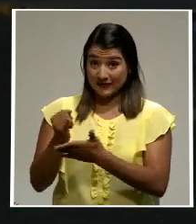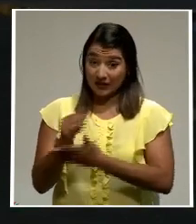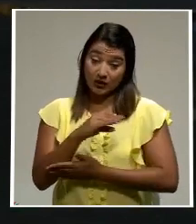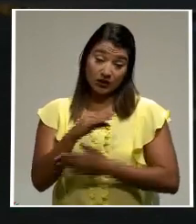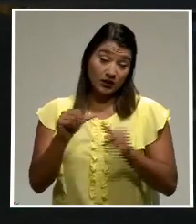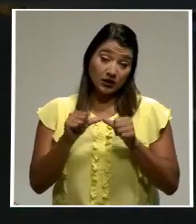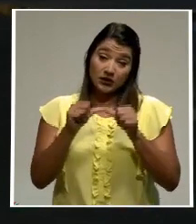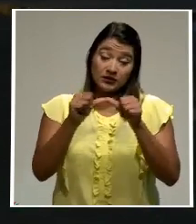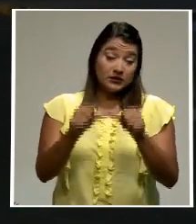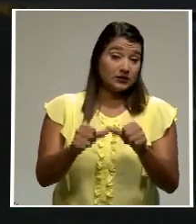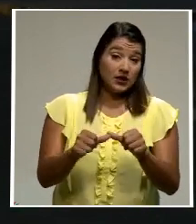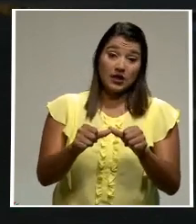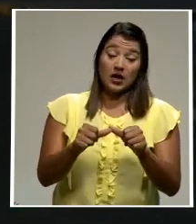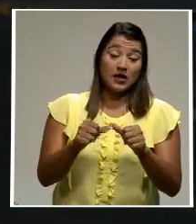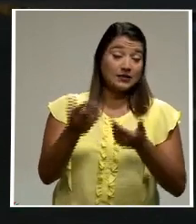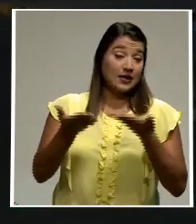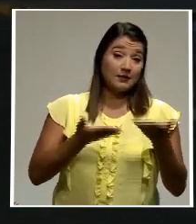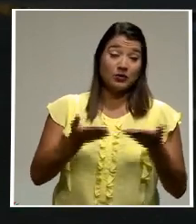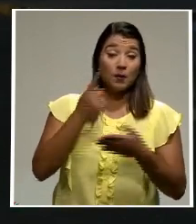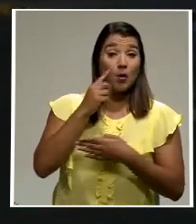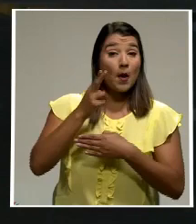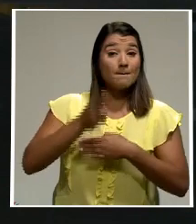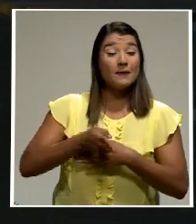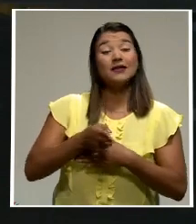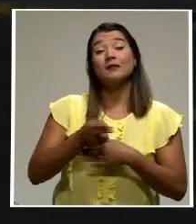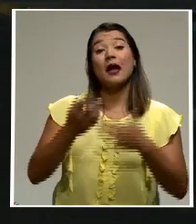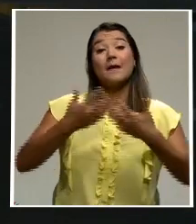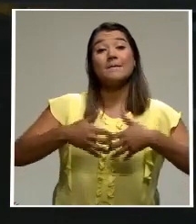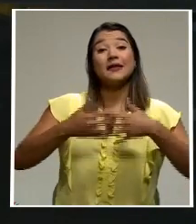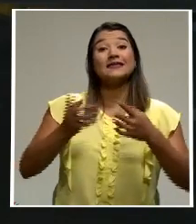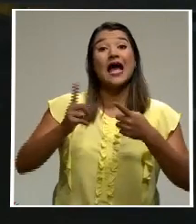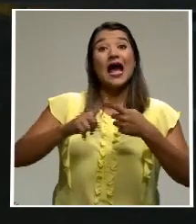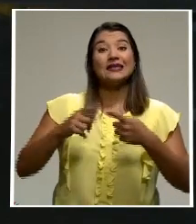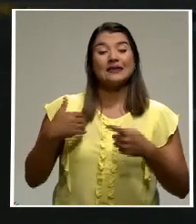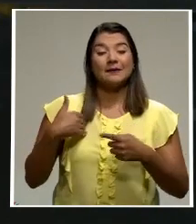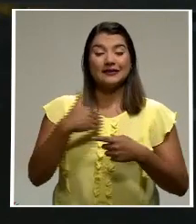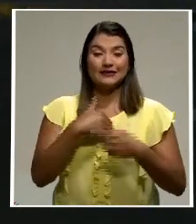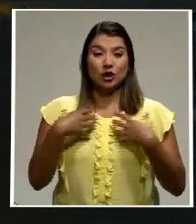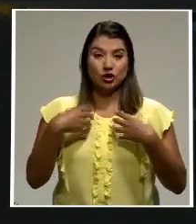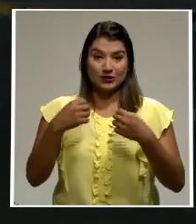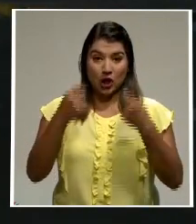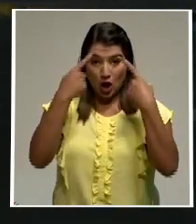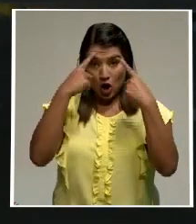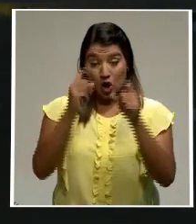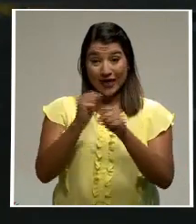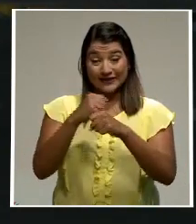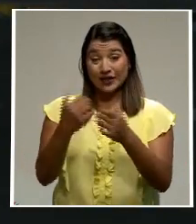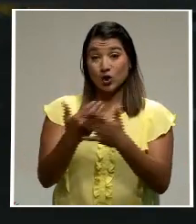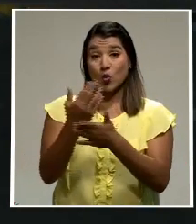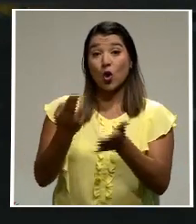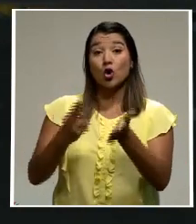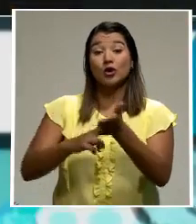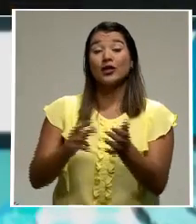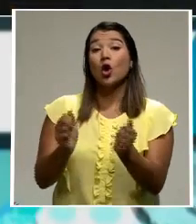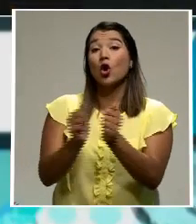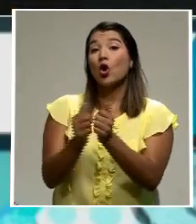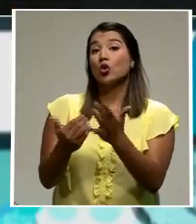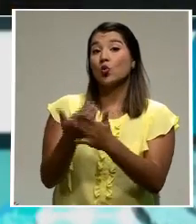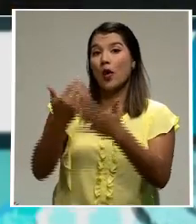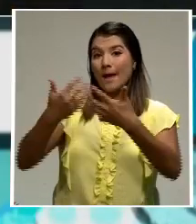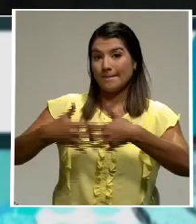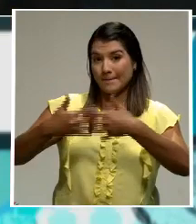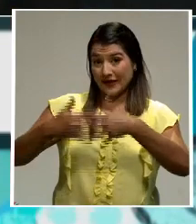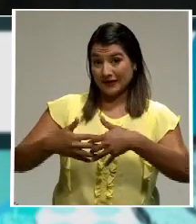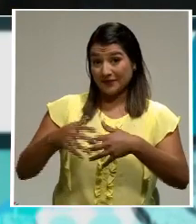hasta que el Ministerio de Justicia logre entonces realizar un nuevo contrato con una nueva empresa proveedora del servicio. Don Ernesto,